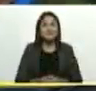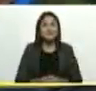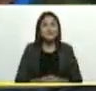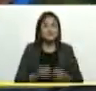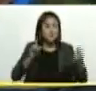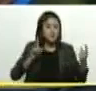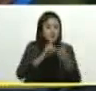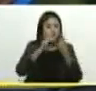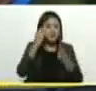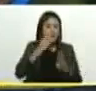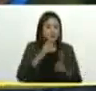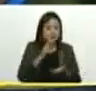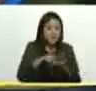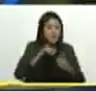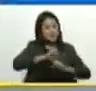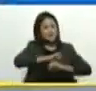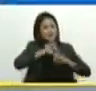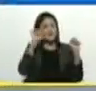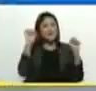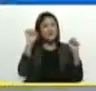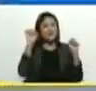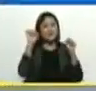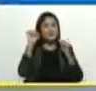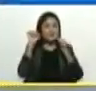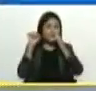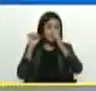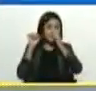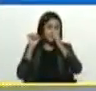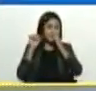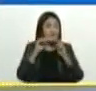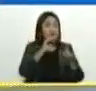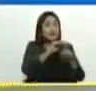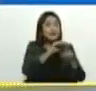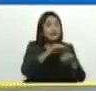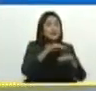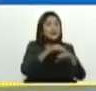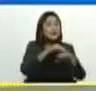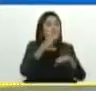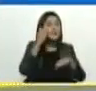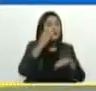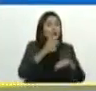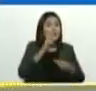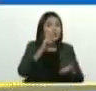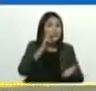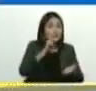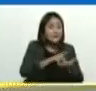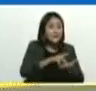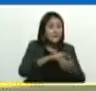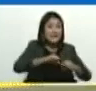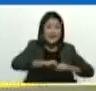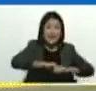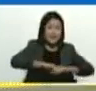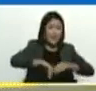Chávez llegó temprano y le pidió disculpas a Fidel por arribar a esa hora.